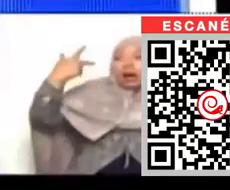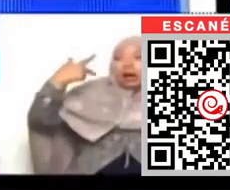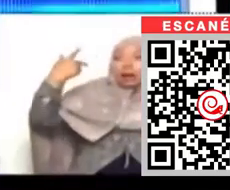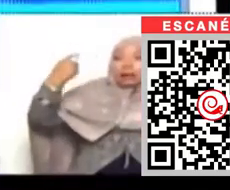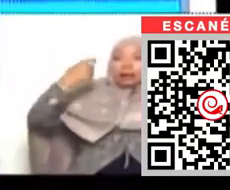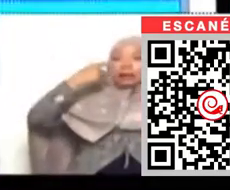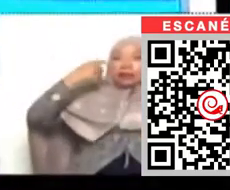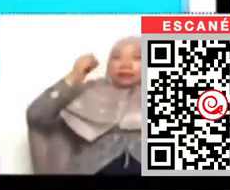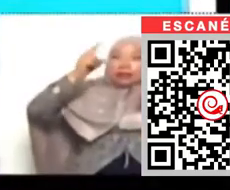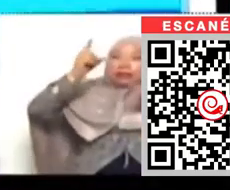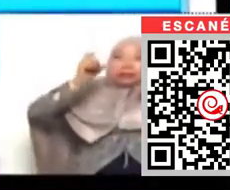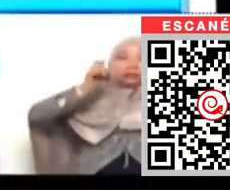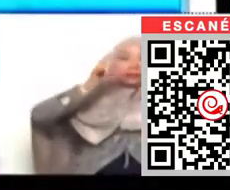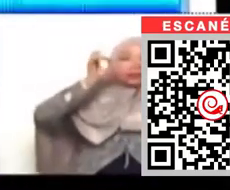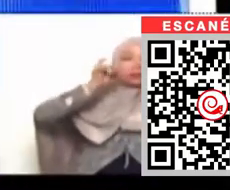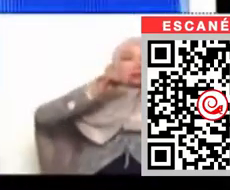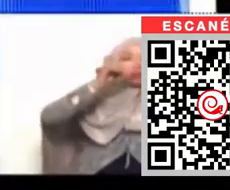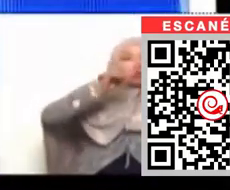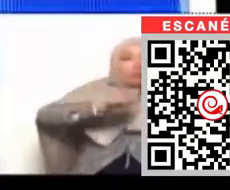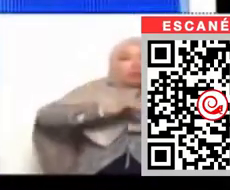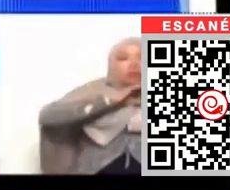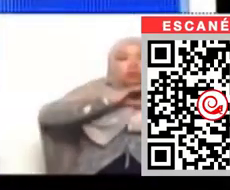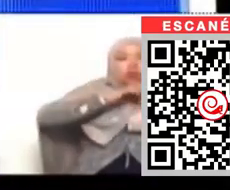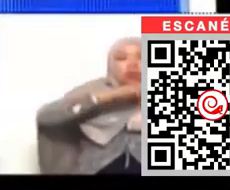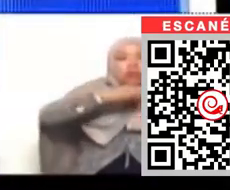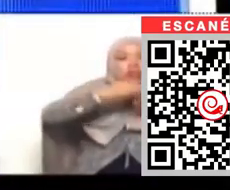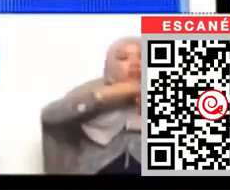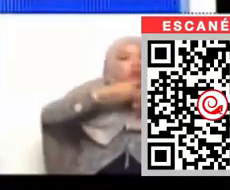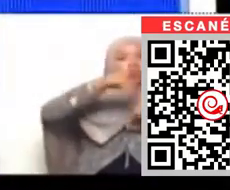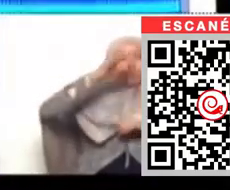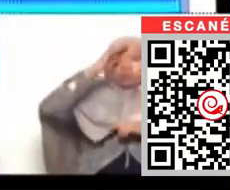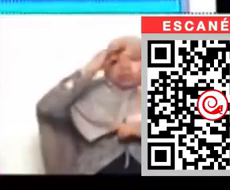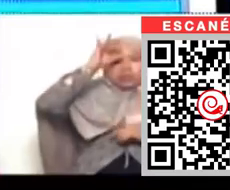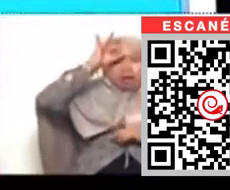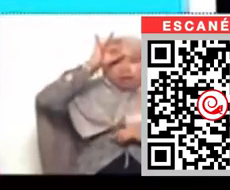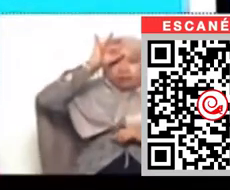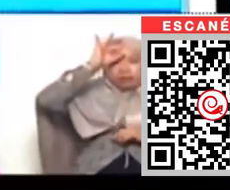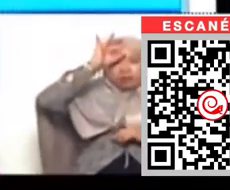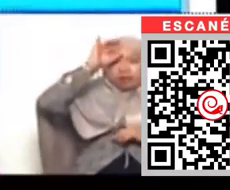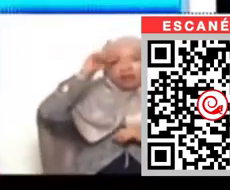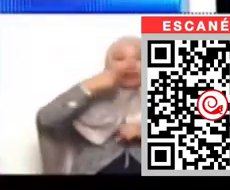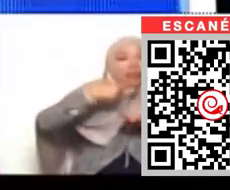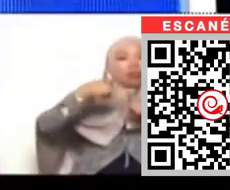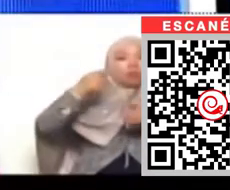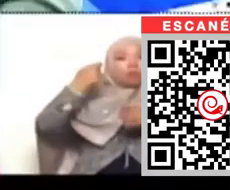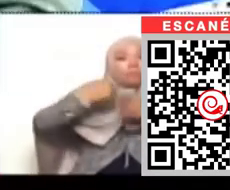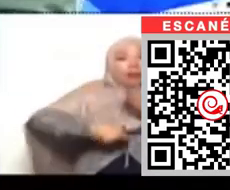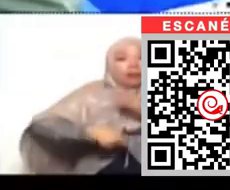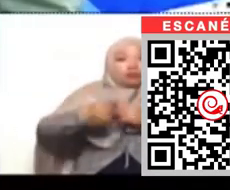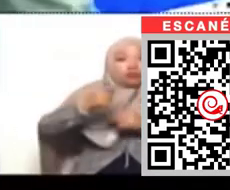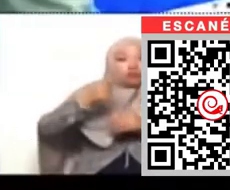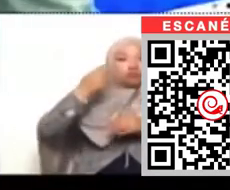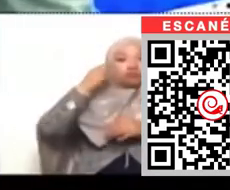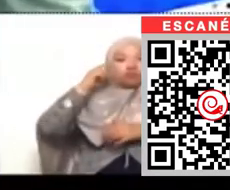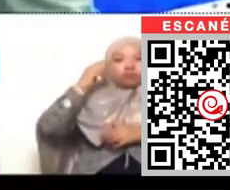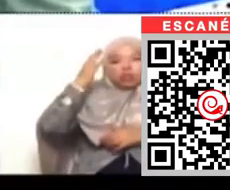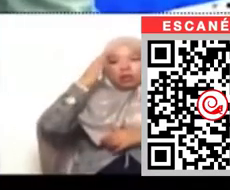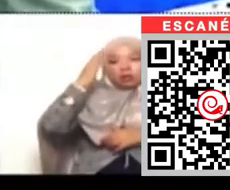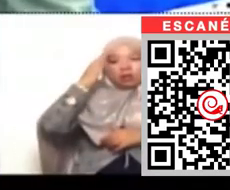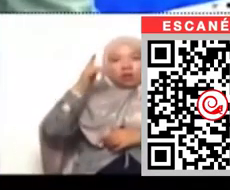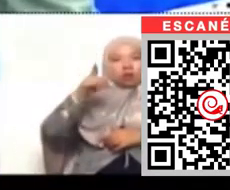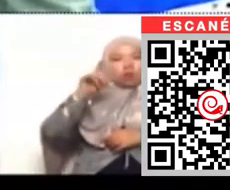paranoides. Un esquizofrénico paranoide no tiene noción de la realidad, tampoco tiene noción del peligro. Ese es el caso, recuerda,